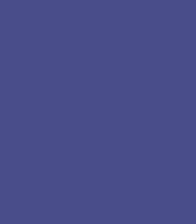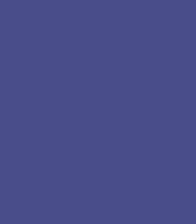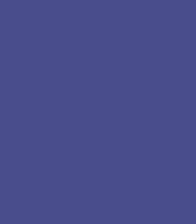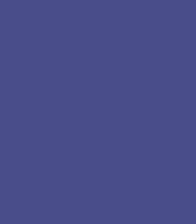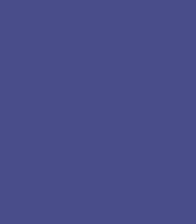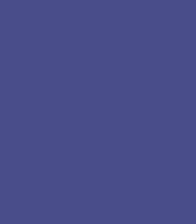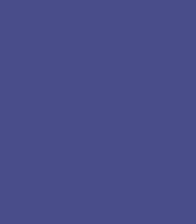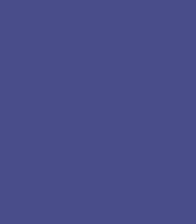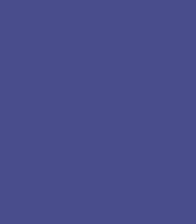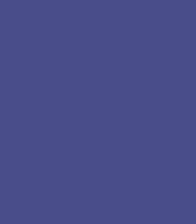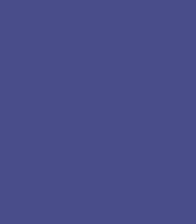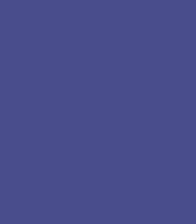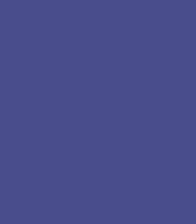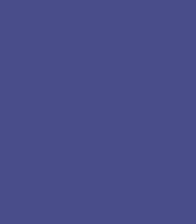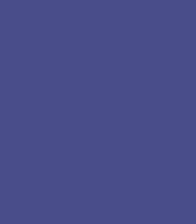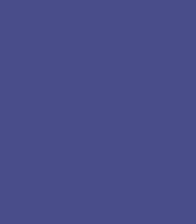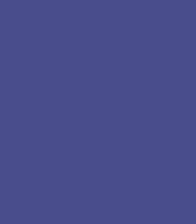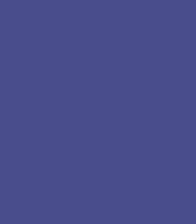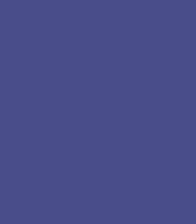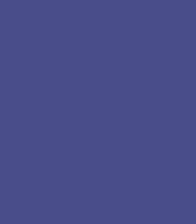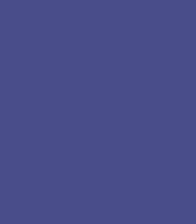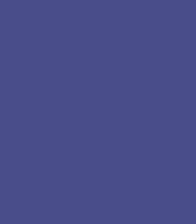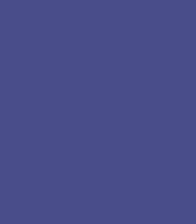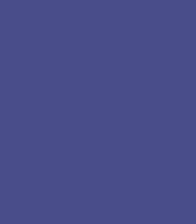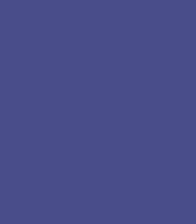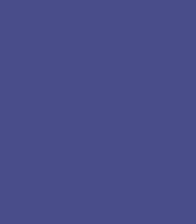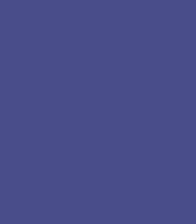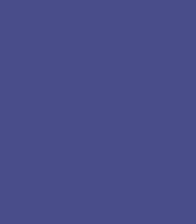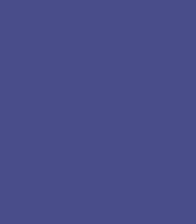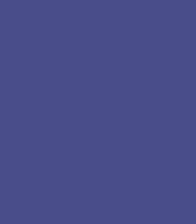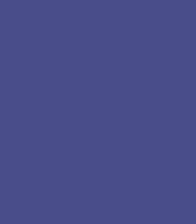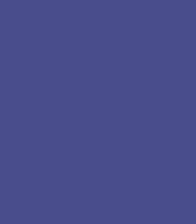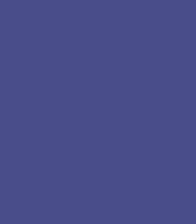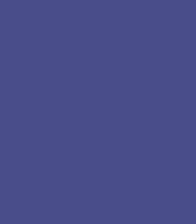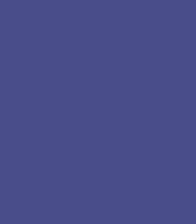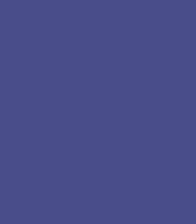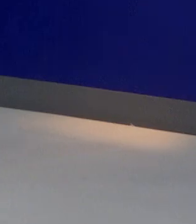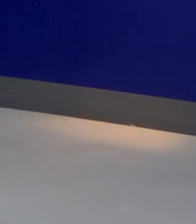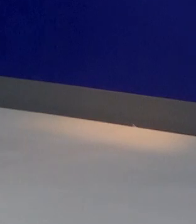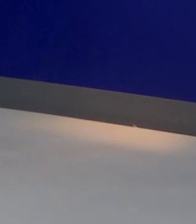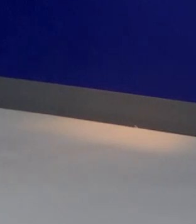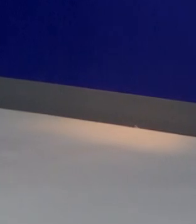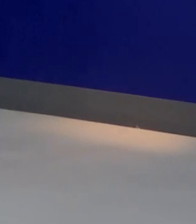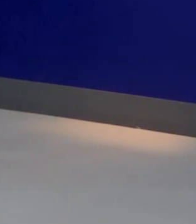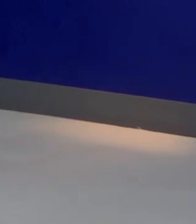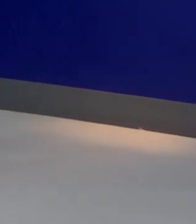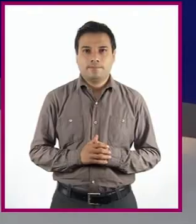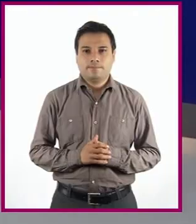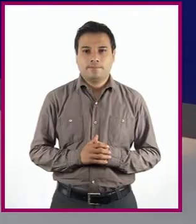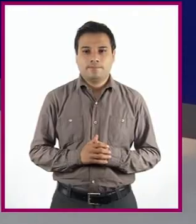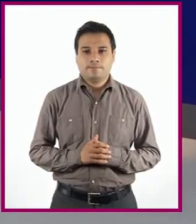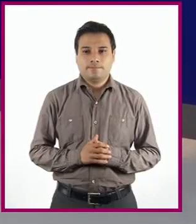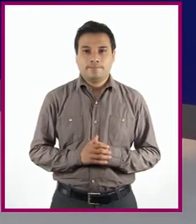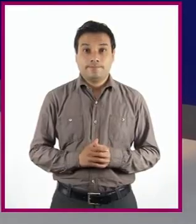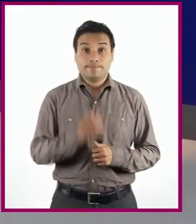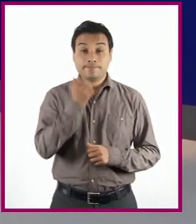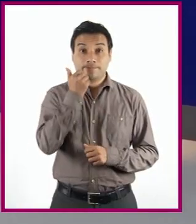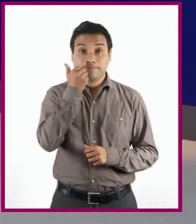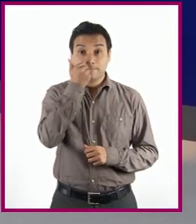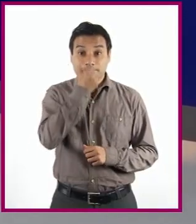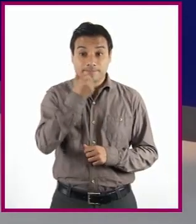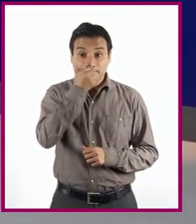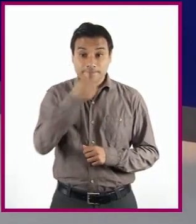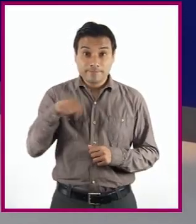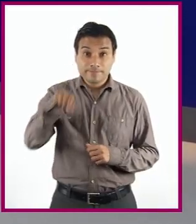los que visitaba a mis padres en Sucre, cuando tenía 13 años. Las y los alumnos en casa se